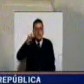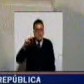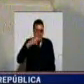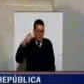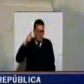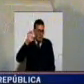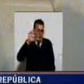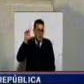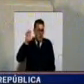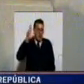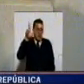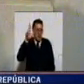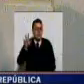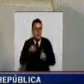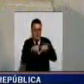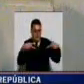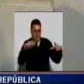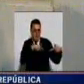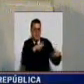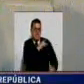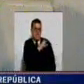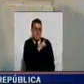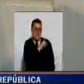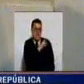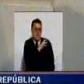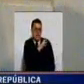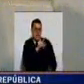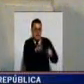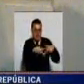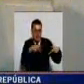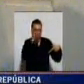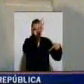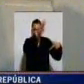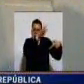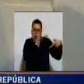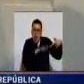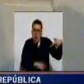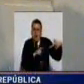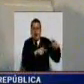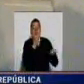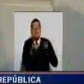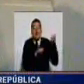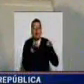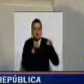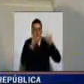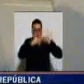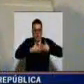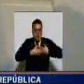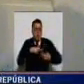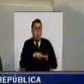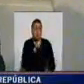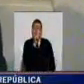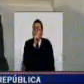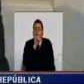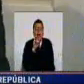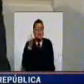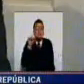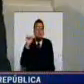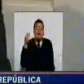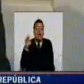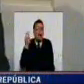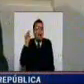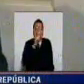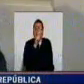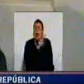un diario chileno, habla una página entera de los negocios de esa empresa y no menciona a Isagen ni una